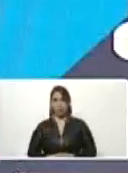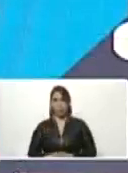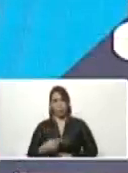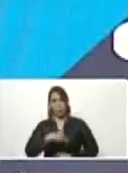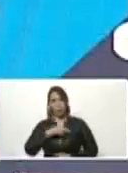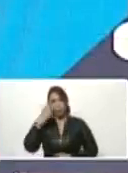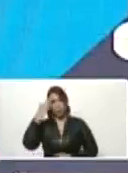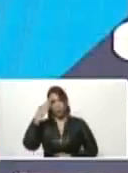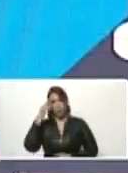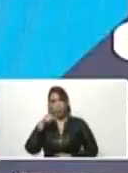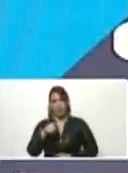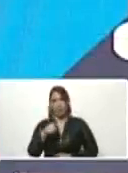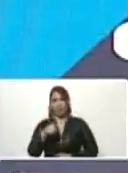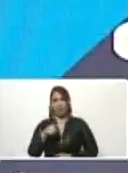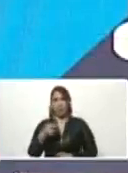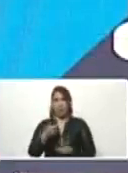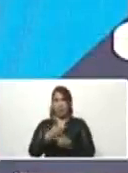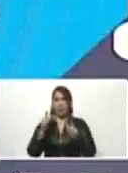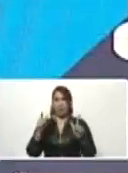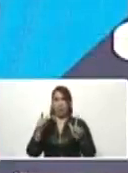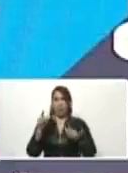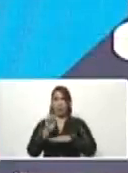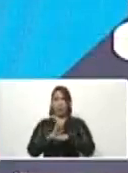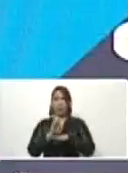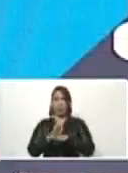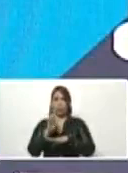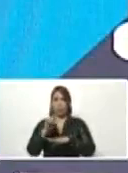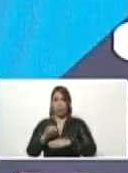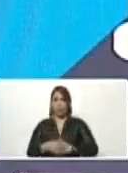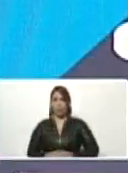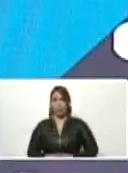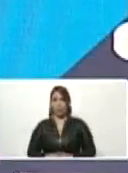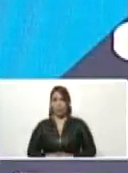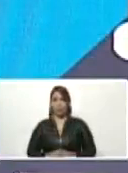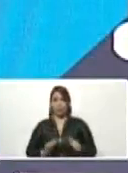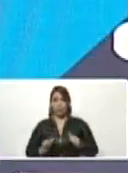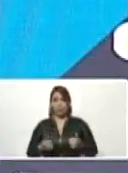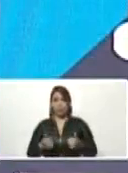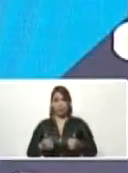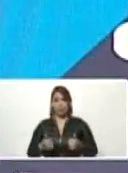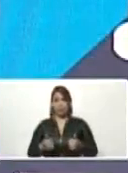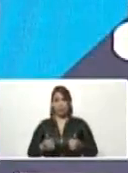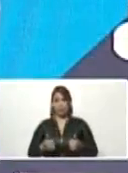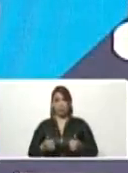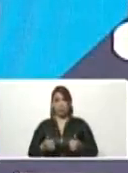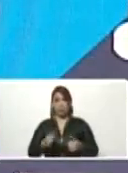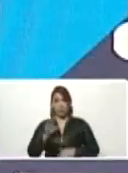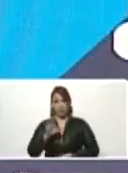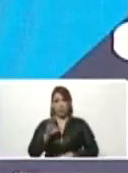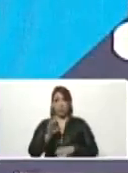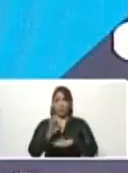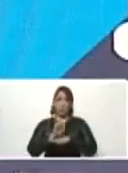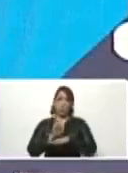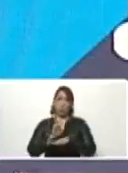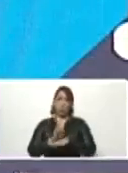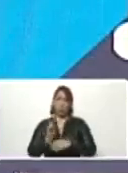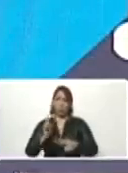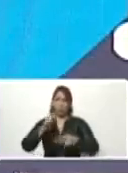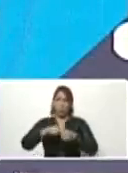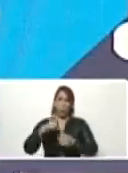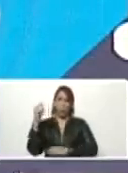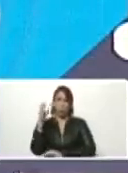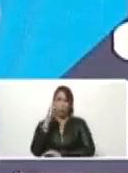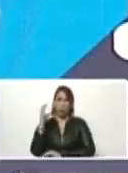ese episodio que libera finalmente Ecuador, y a partir de entonces el territorio de Ecuador se incorpora a la República de Colombia y se